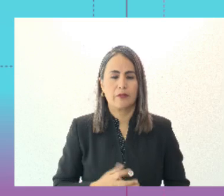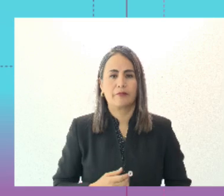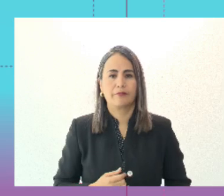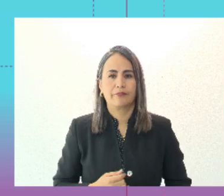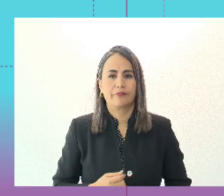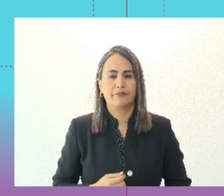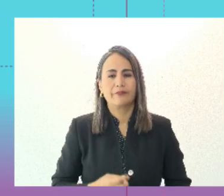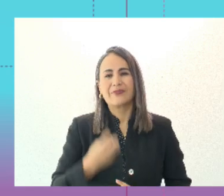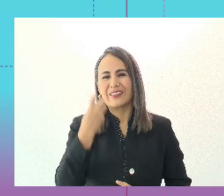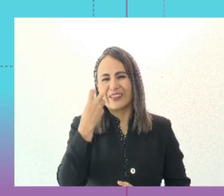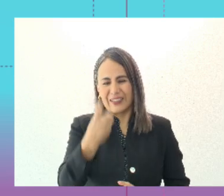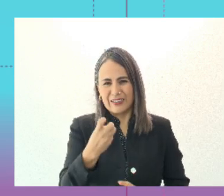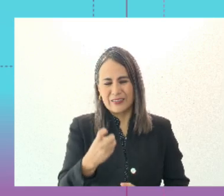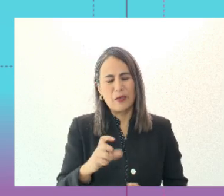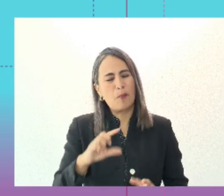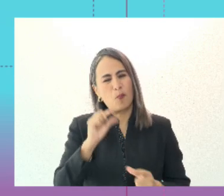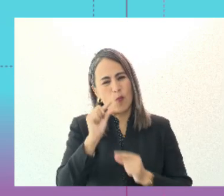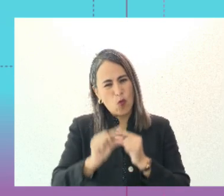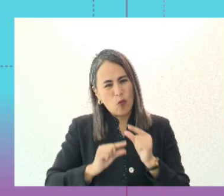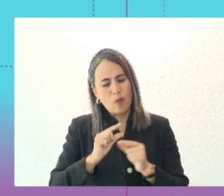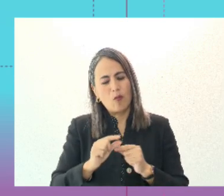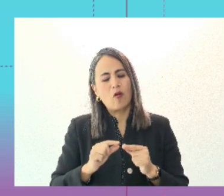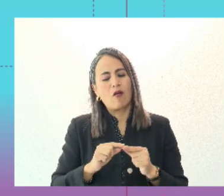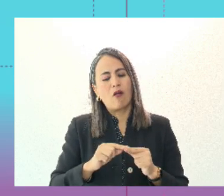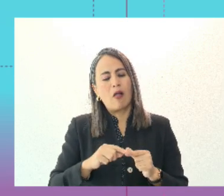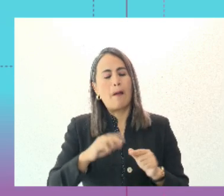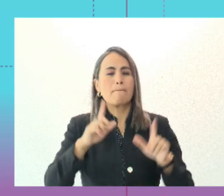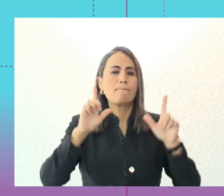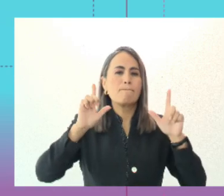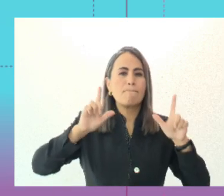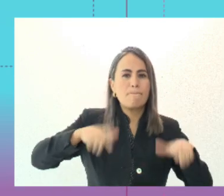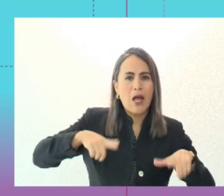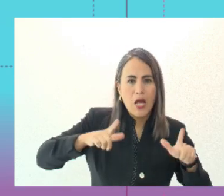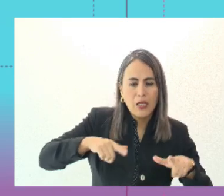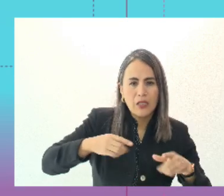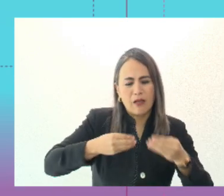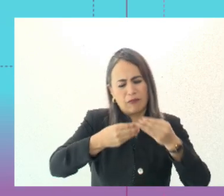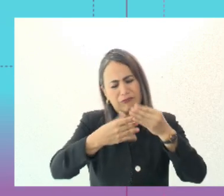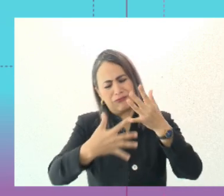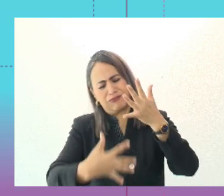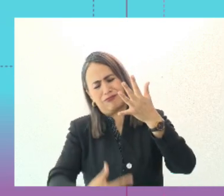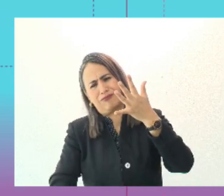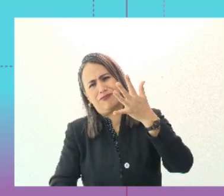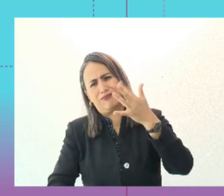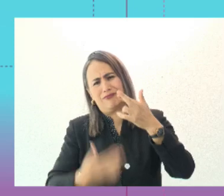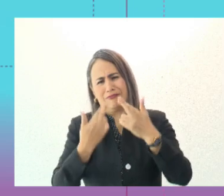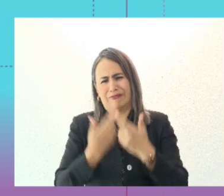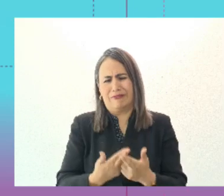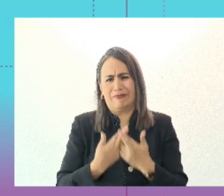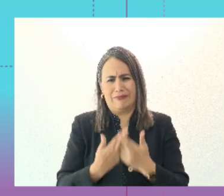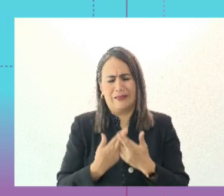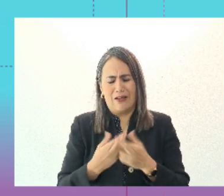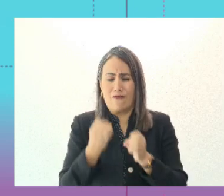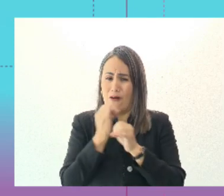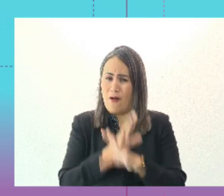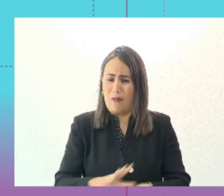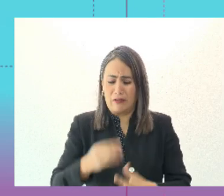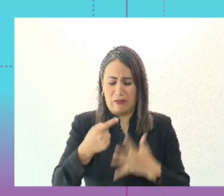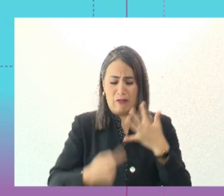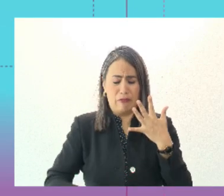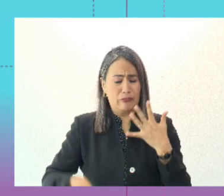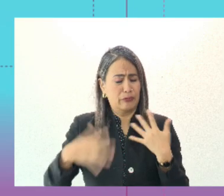vamos a cerrar ese círculo en donde ya no necesitamos una página enorme, ¿verdad?, para estar soportando cantidades de información